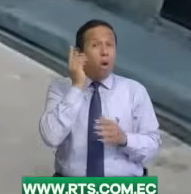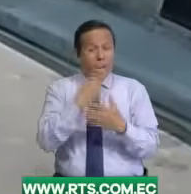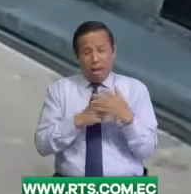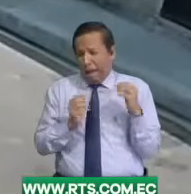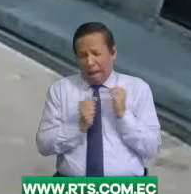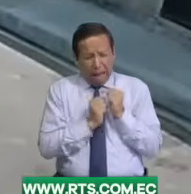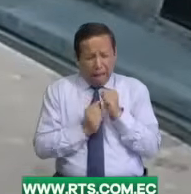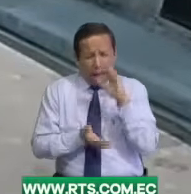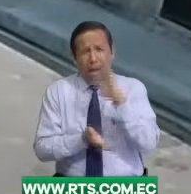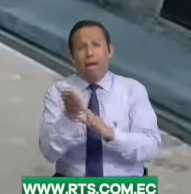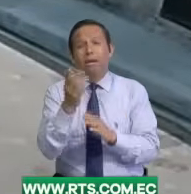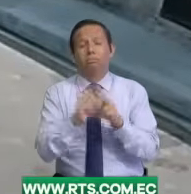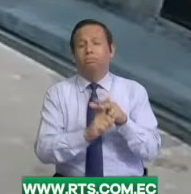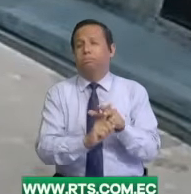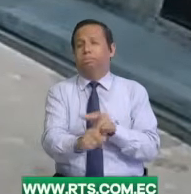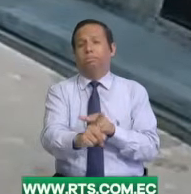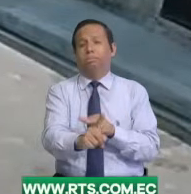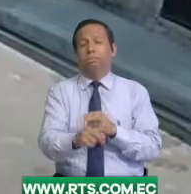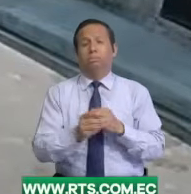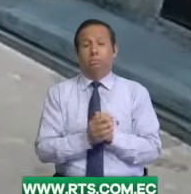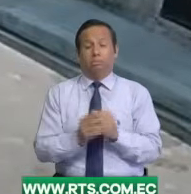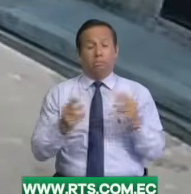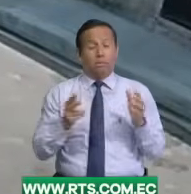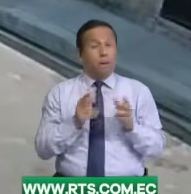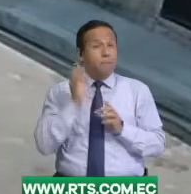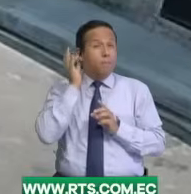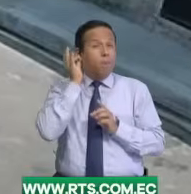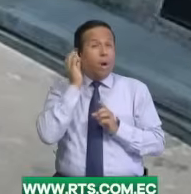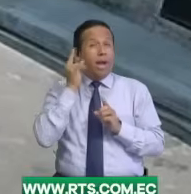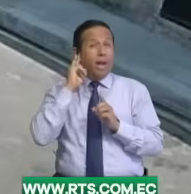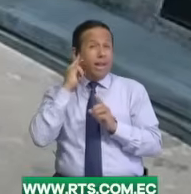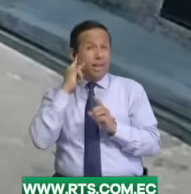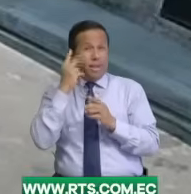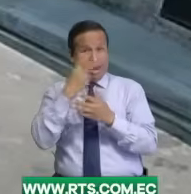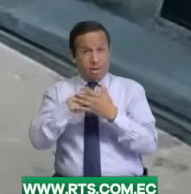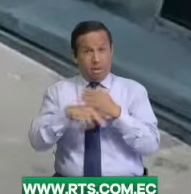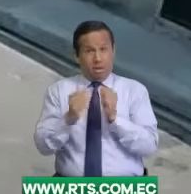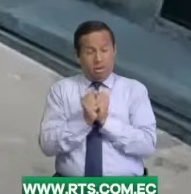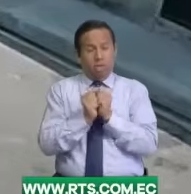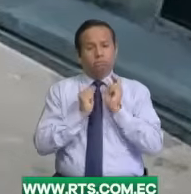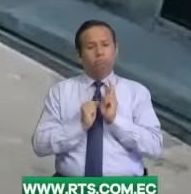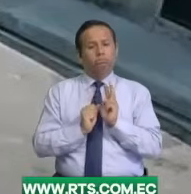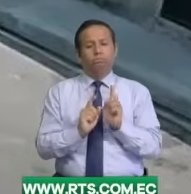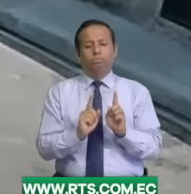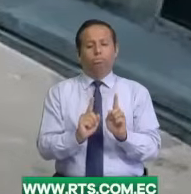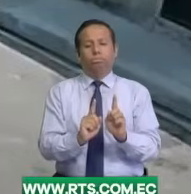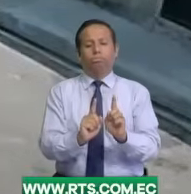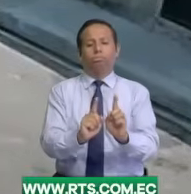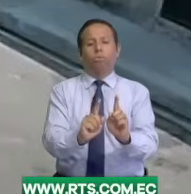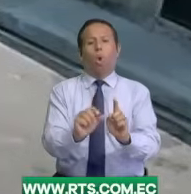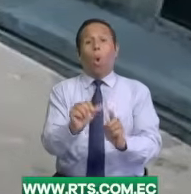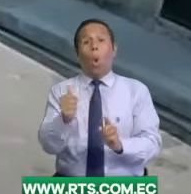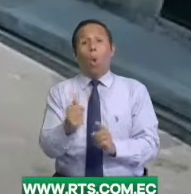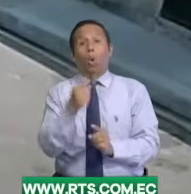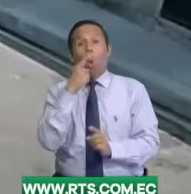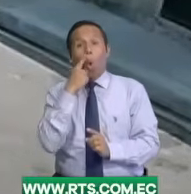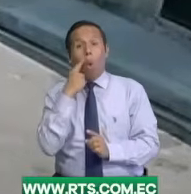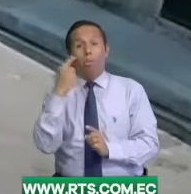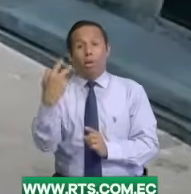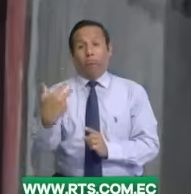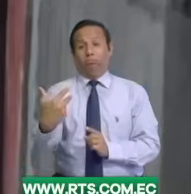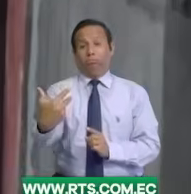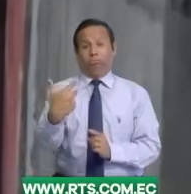Entre balas se encontraban madre e hija que caminaban por el sector de Los Helechos en el Cantón Durán, mientras que dos sujetos iban siguiendo